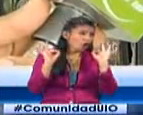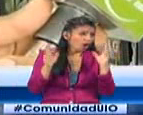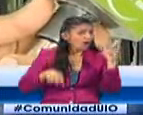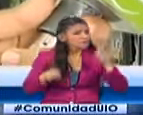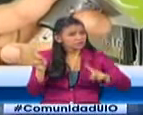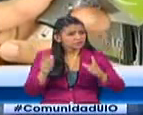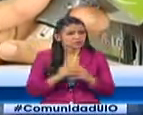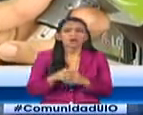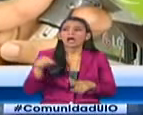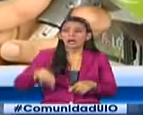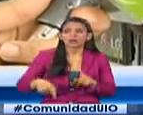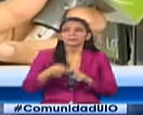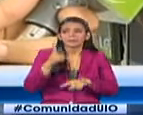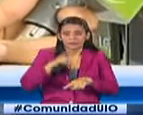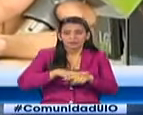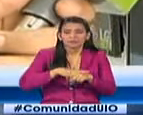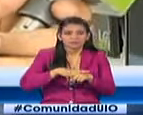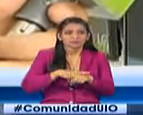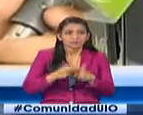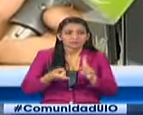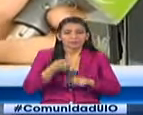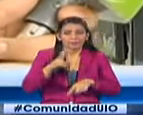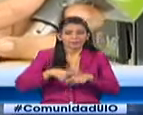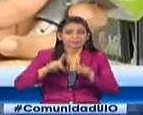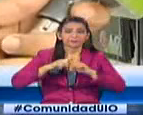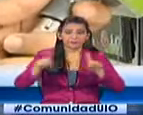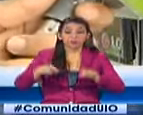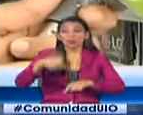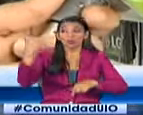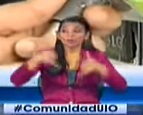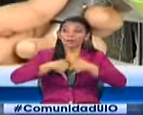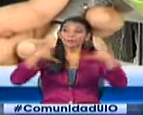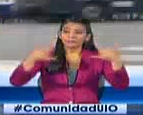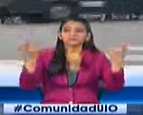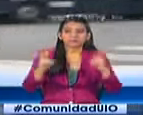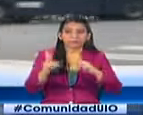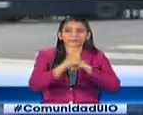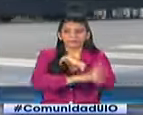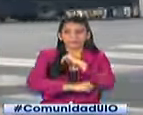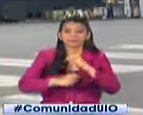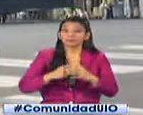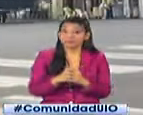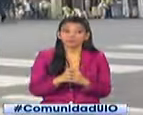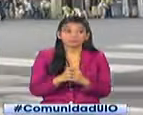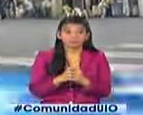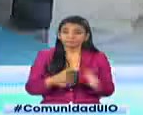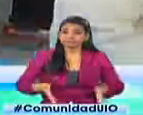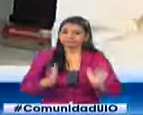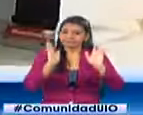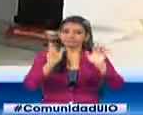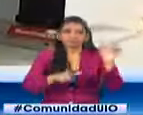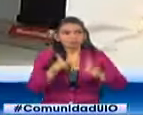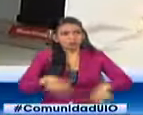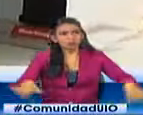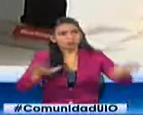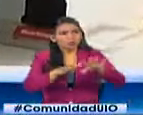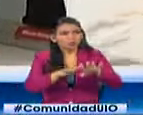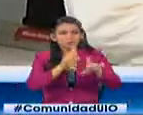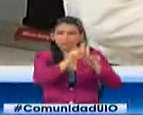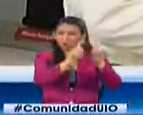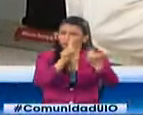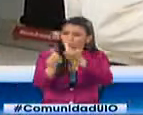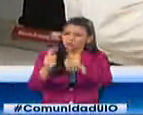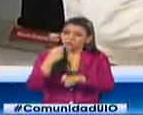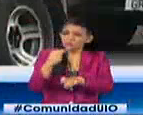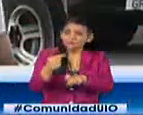peligrosa? Bueno, nosotros es la primera vez, pero ahí a otros almacenes se la han acercado. En la calle, habitantes de esa zona señalan que el